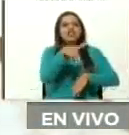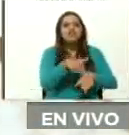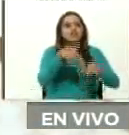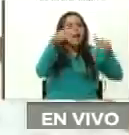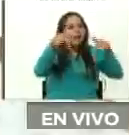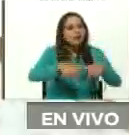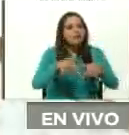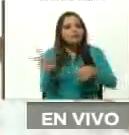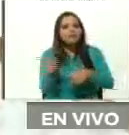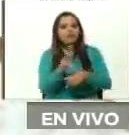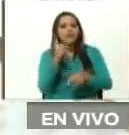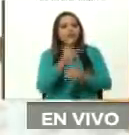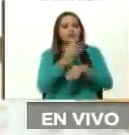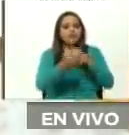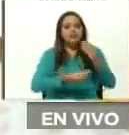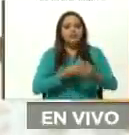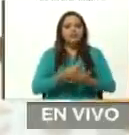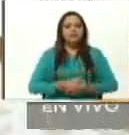nacionales.